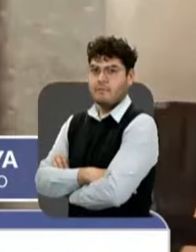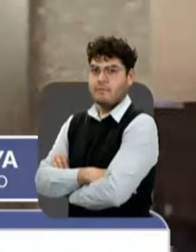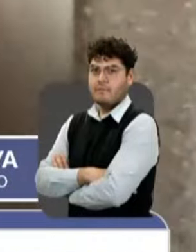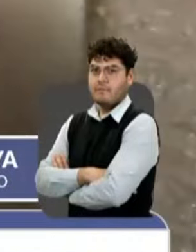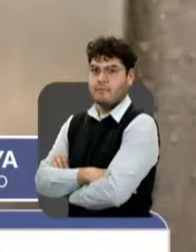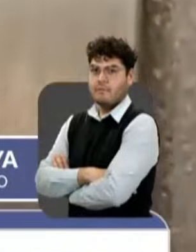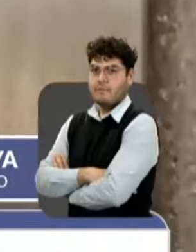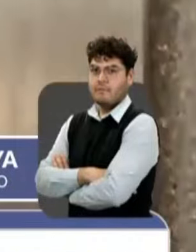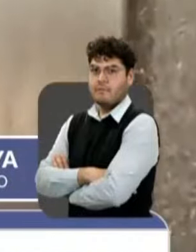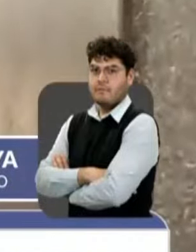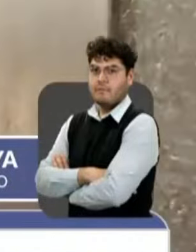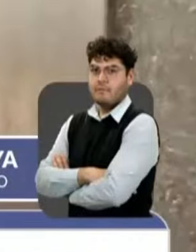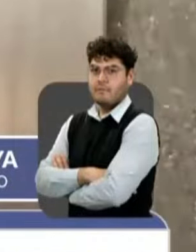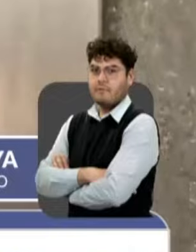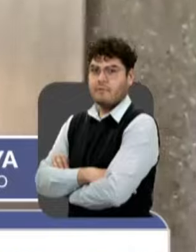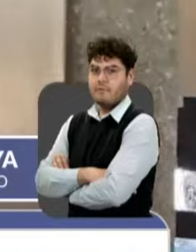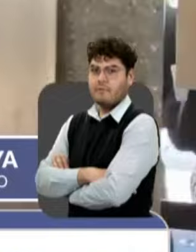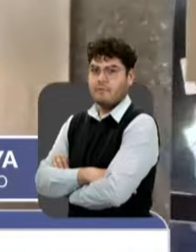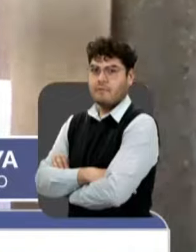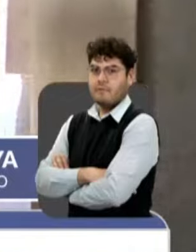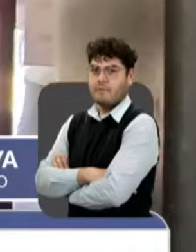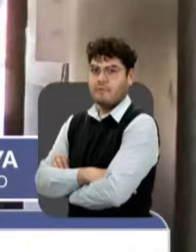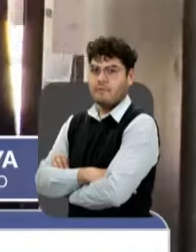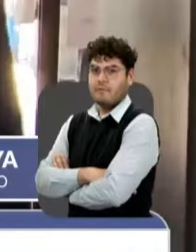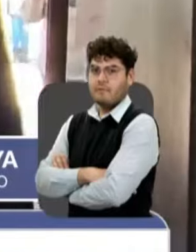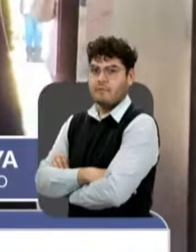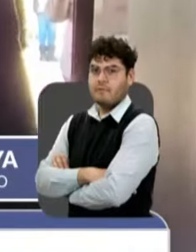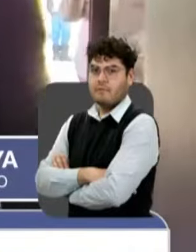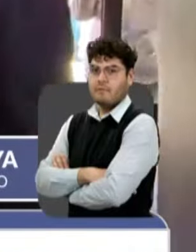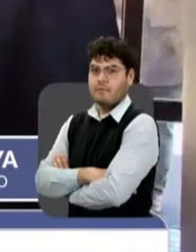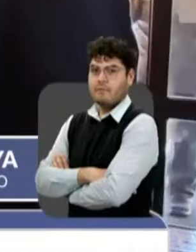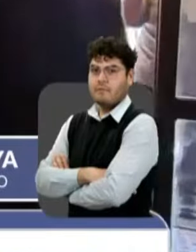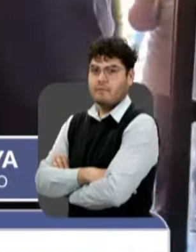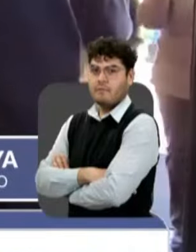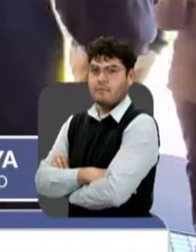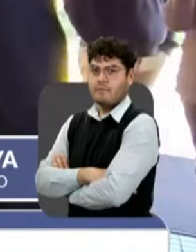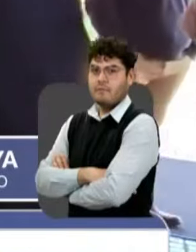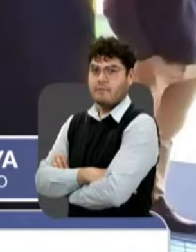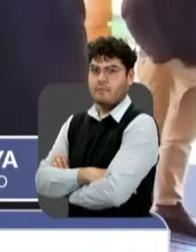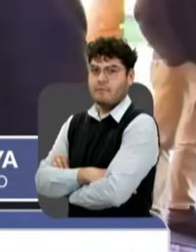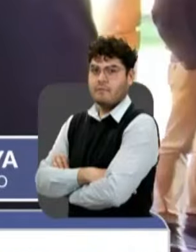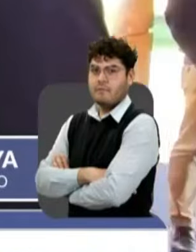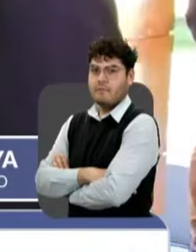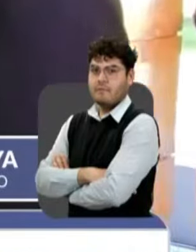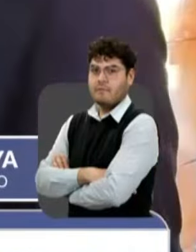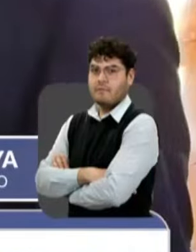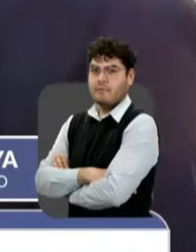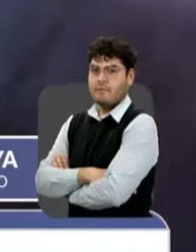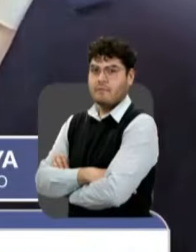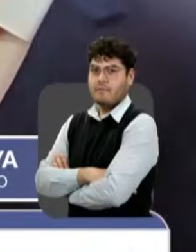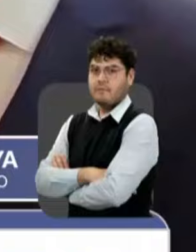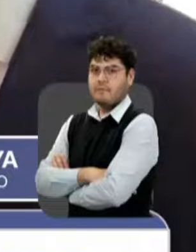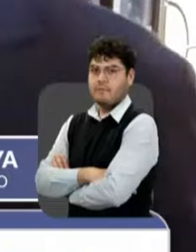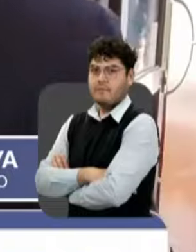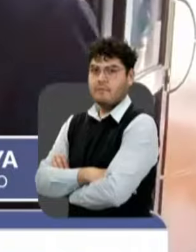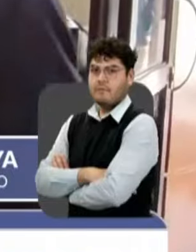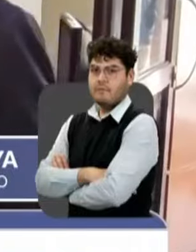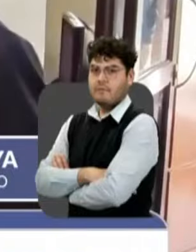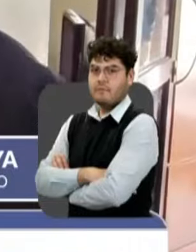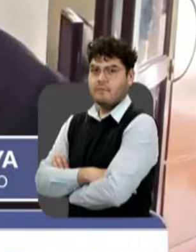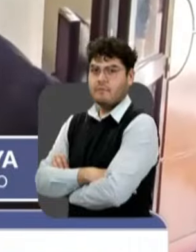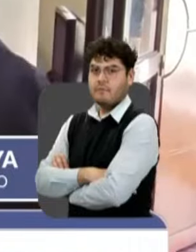segunda sala de la corte de apelaciones de rancagua que se mantendrá entonces privado de libertad hasta que su sentencia sea